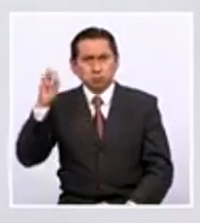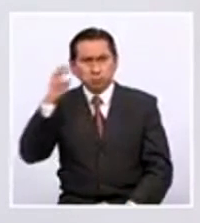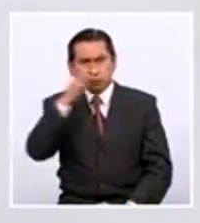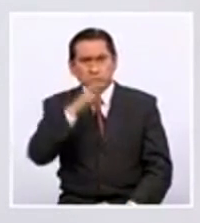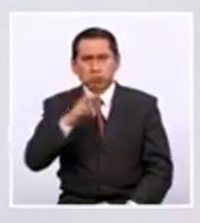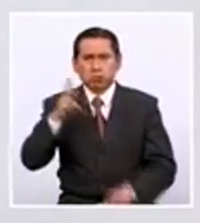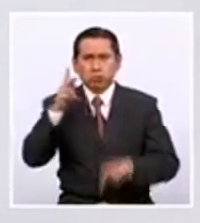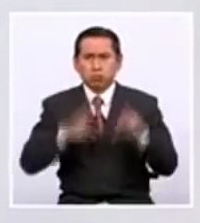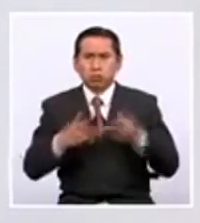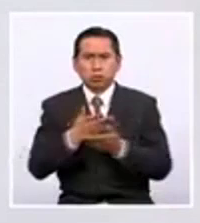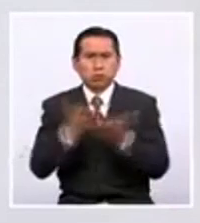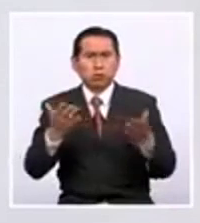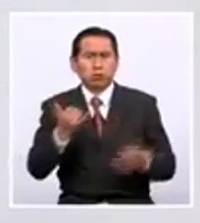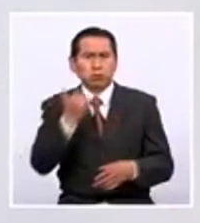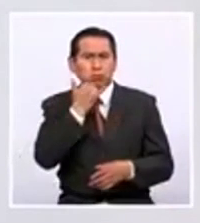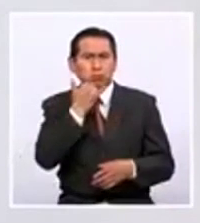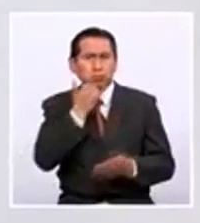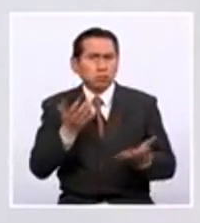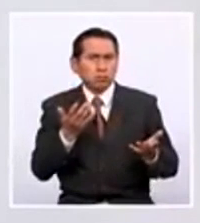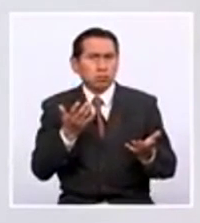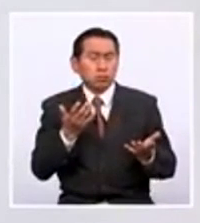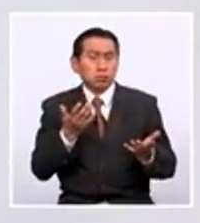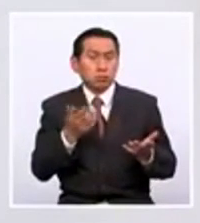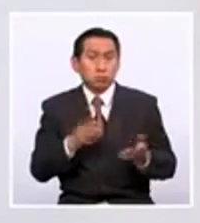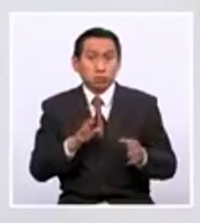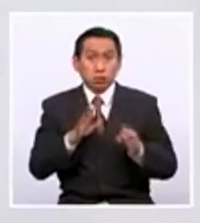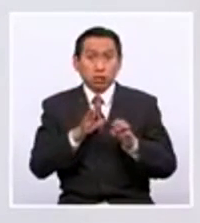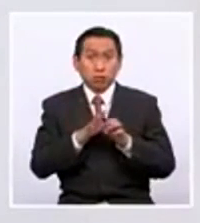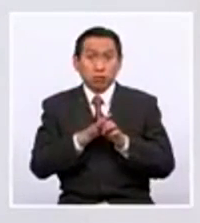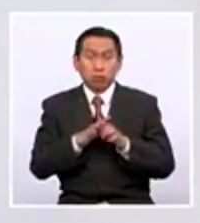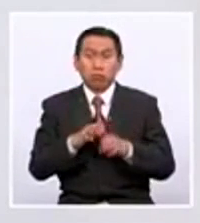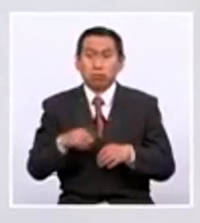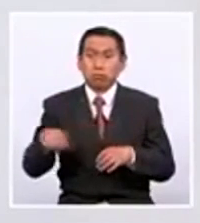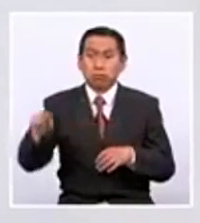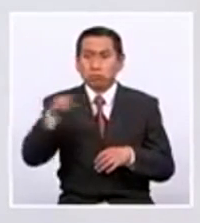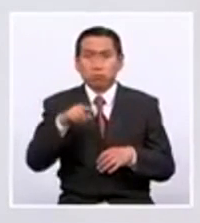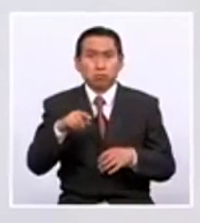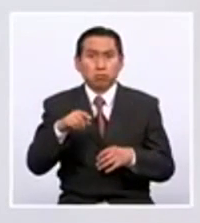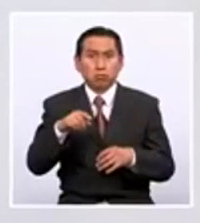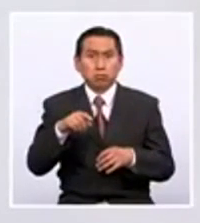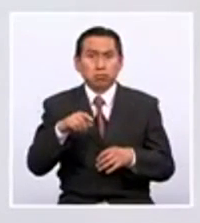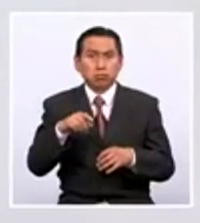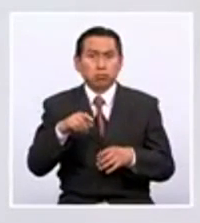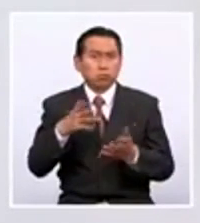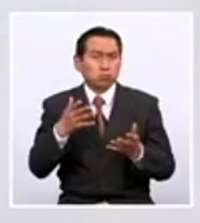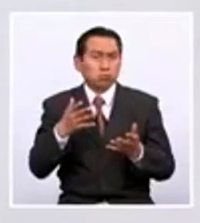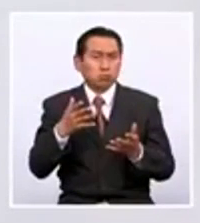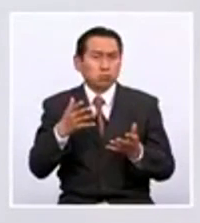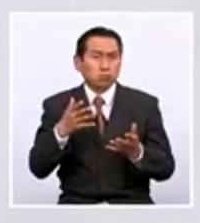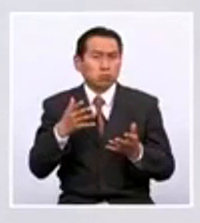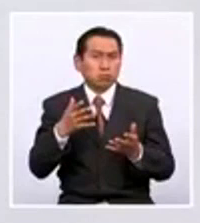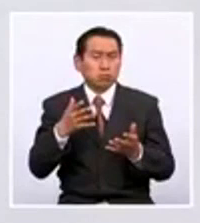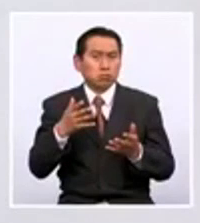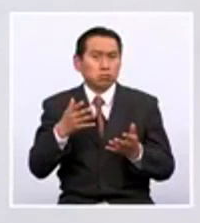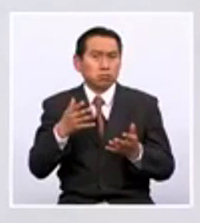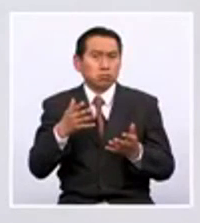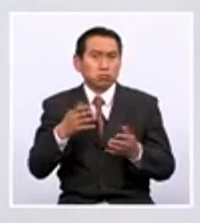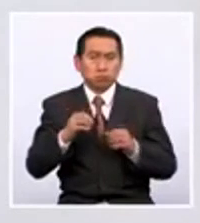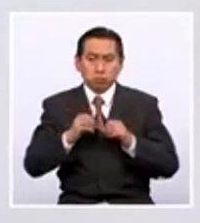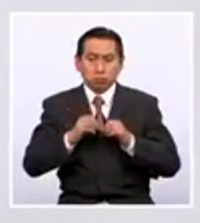la población. No se están cortando las transmisión